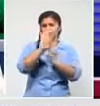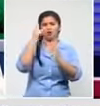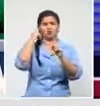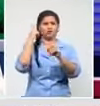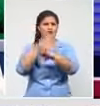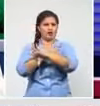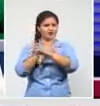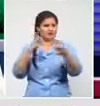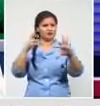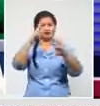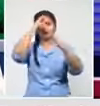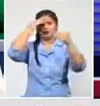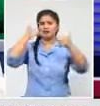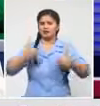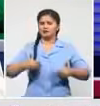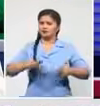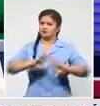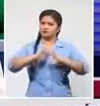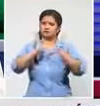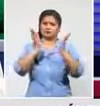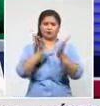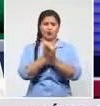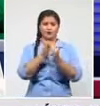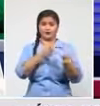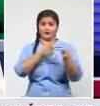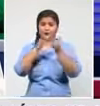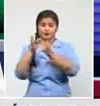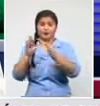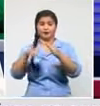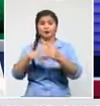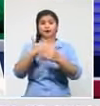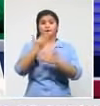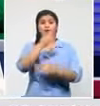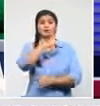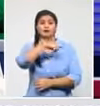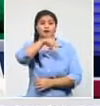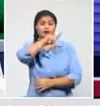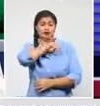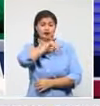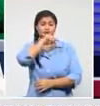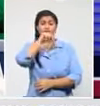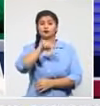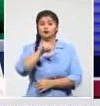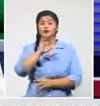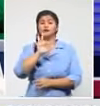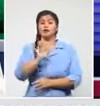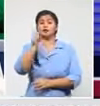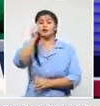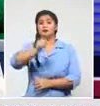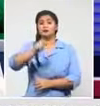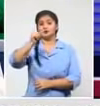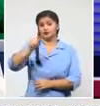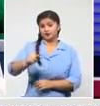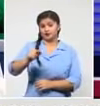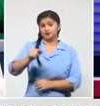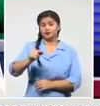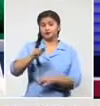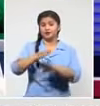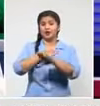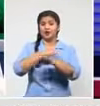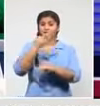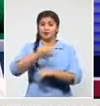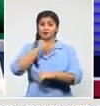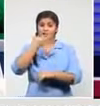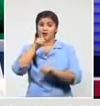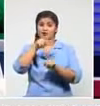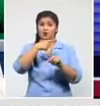decir que en el día de ayer, para diagnosticar los casos que mencionamos al inicio,